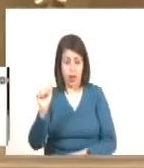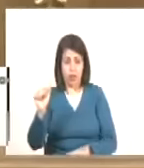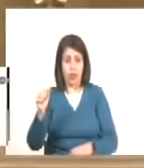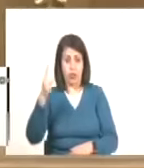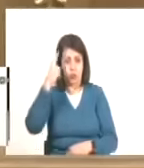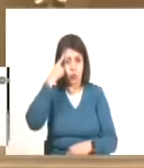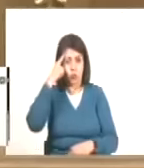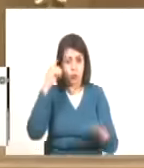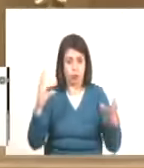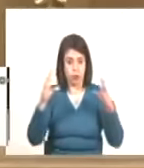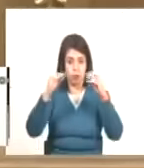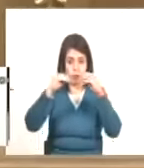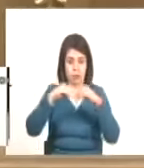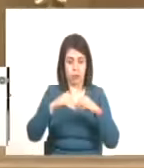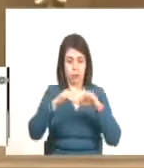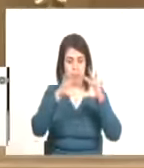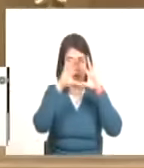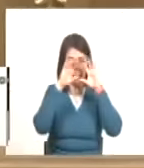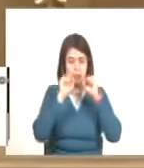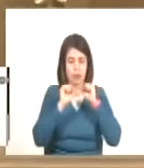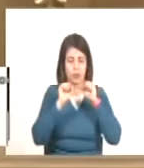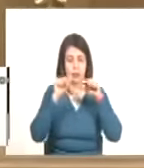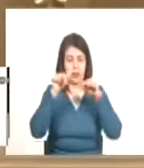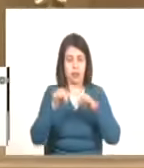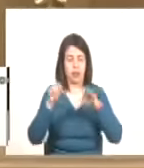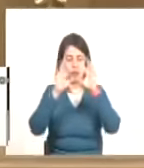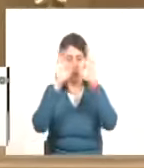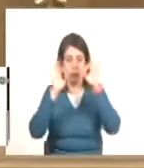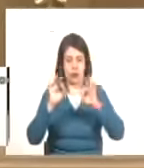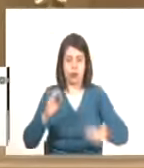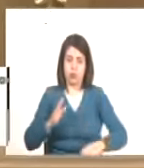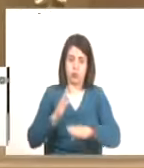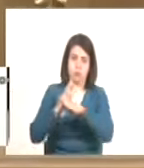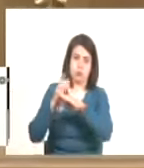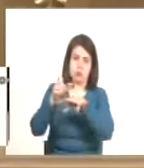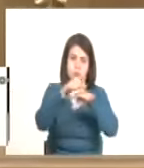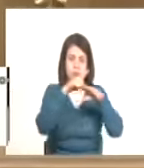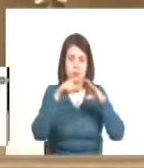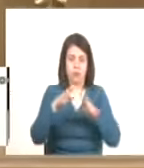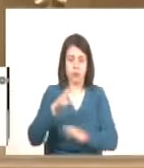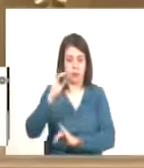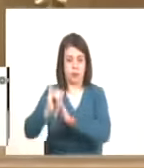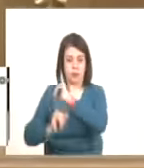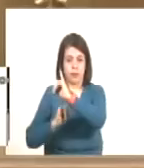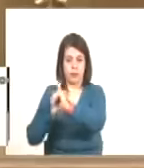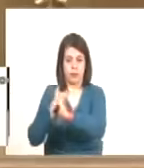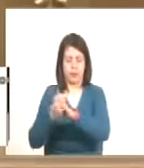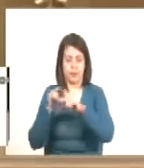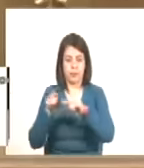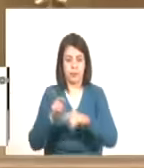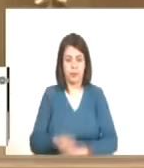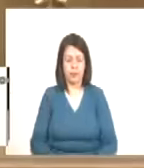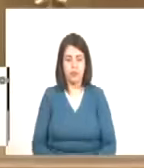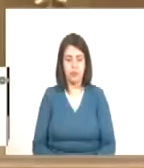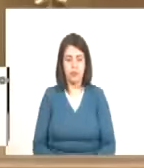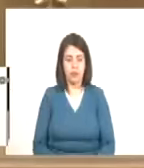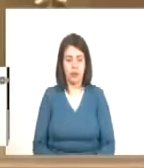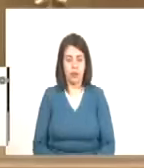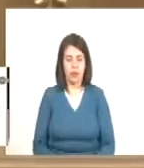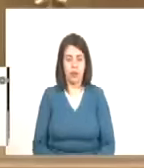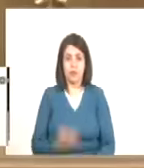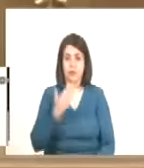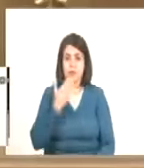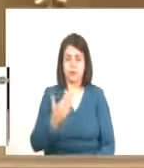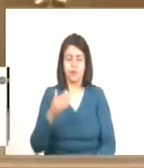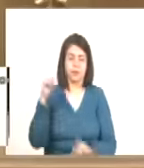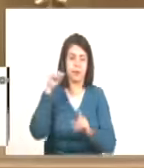combinar, comprender ese espíritu antiimperialista con el internacionalismo que exige la